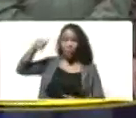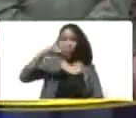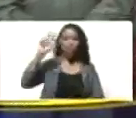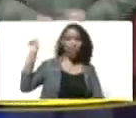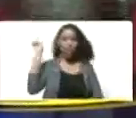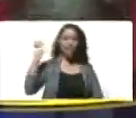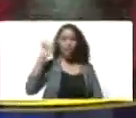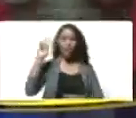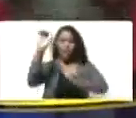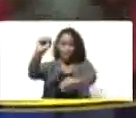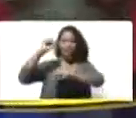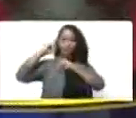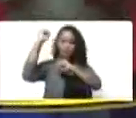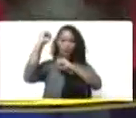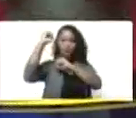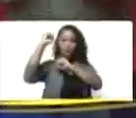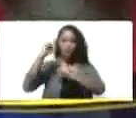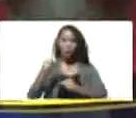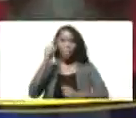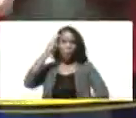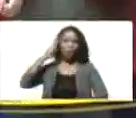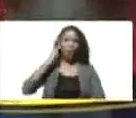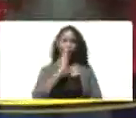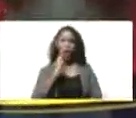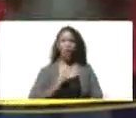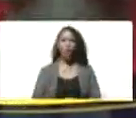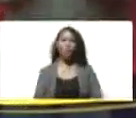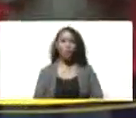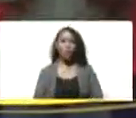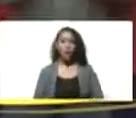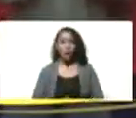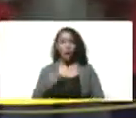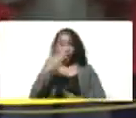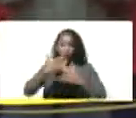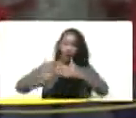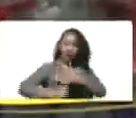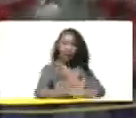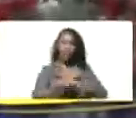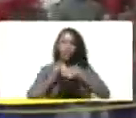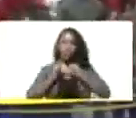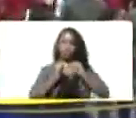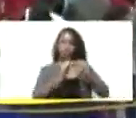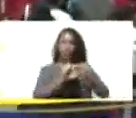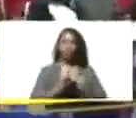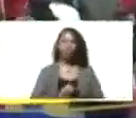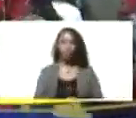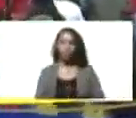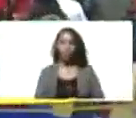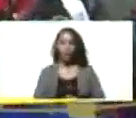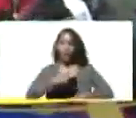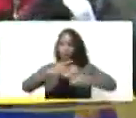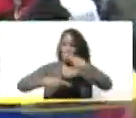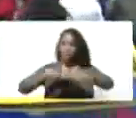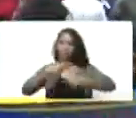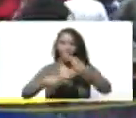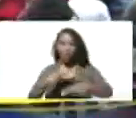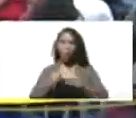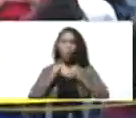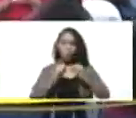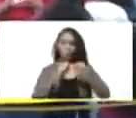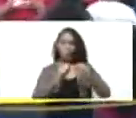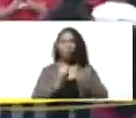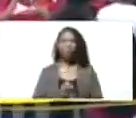Venezuela, victorioso, bolivariano, en avance permanente, en revolución